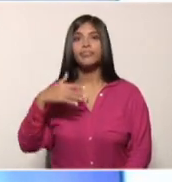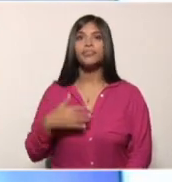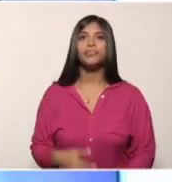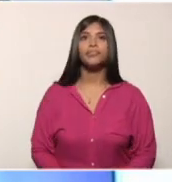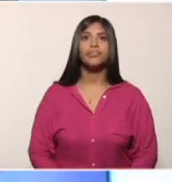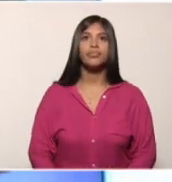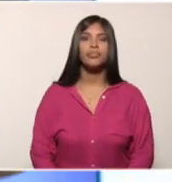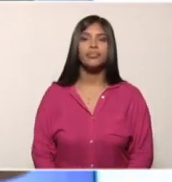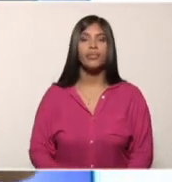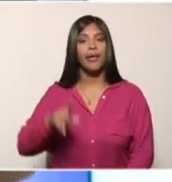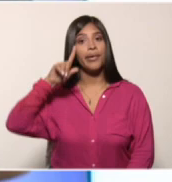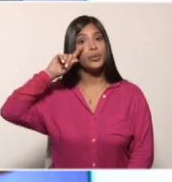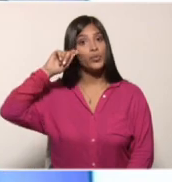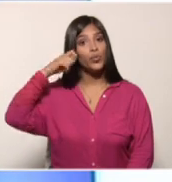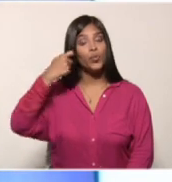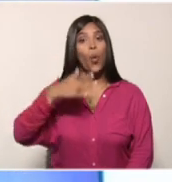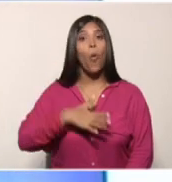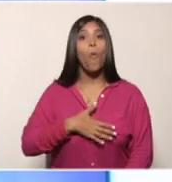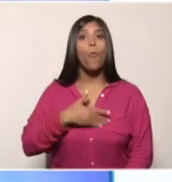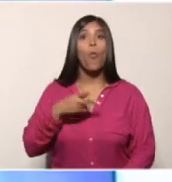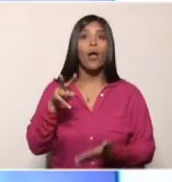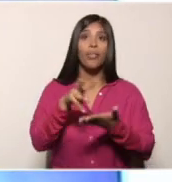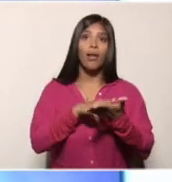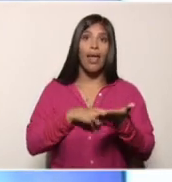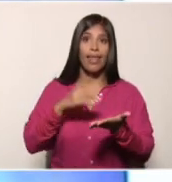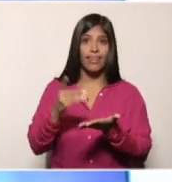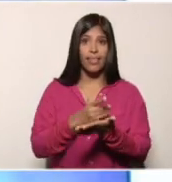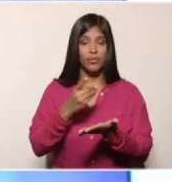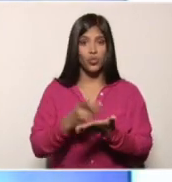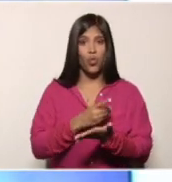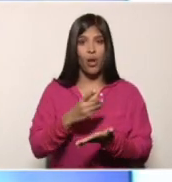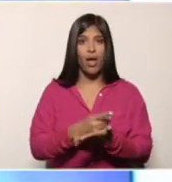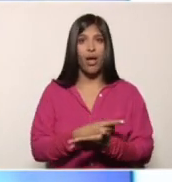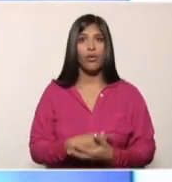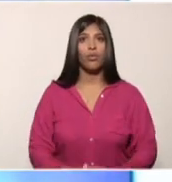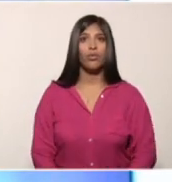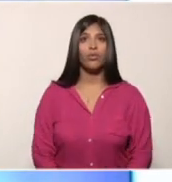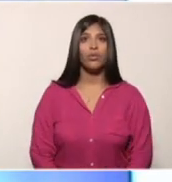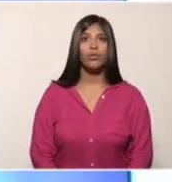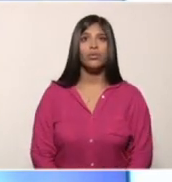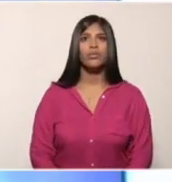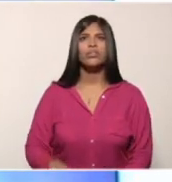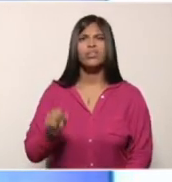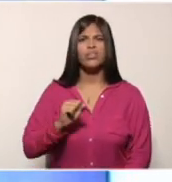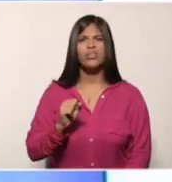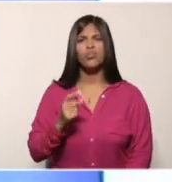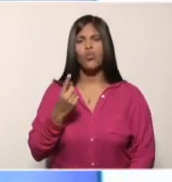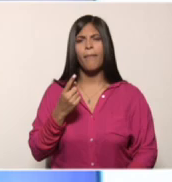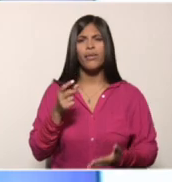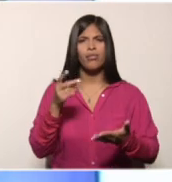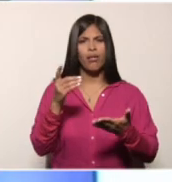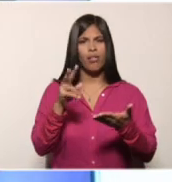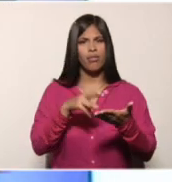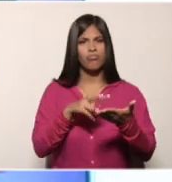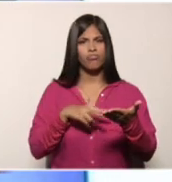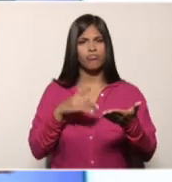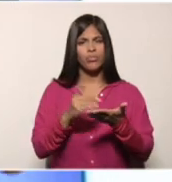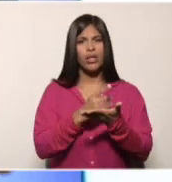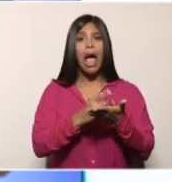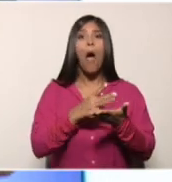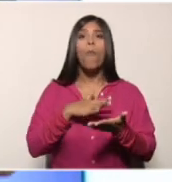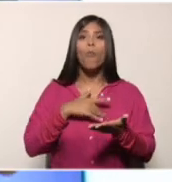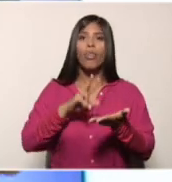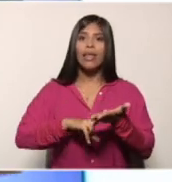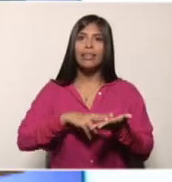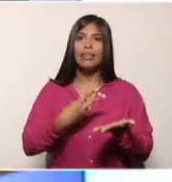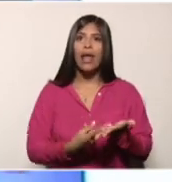hacerlo. Recuerden, pueden leer un diccionario, algunos dicen leer un diccionario. Simplemente siéntense y traten de traducir palabras, eso